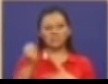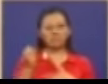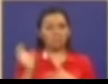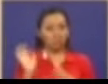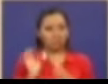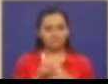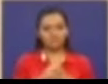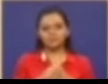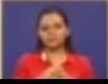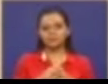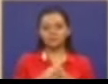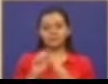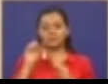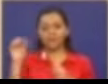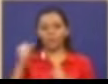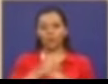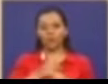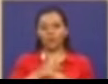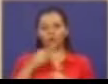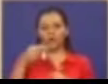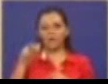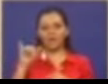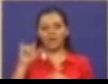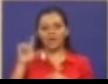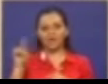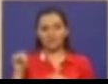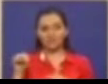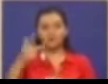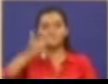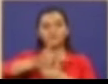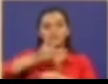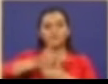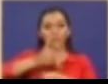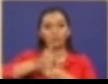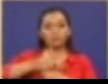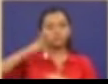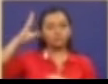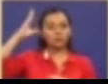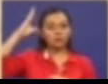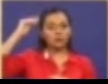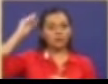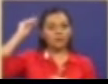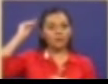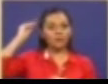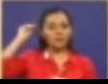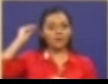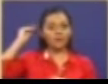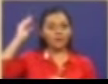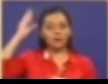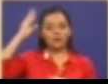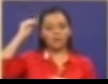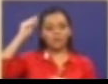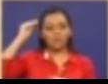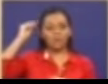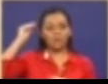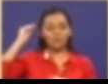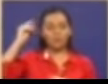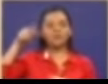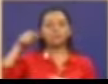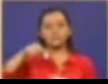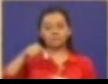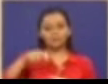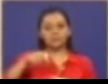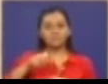¿no? César Guillén, concursante. Chimborazo, también en Riobamba hay un rico encebollado. Restaurante